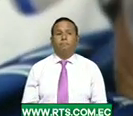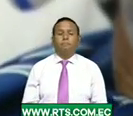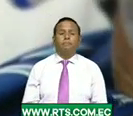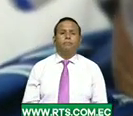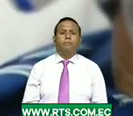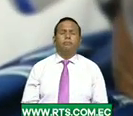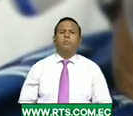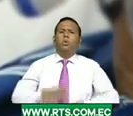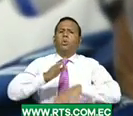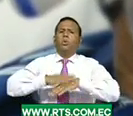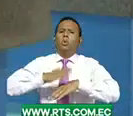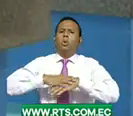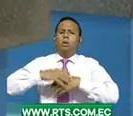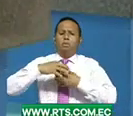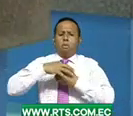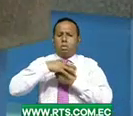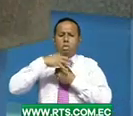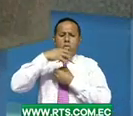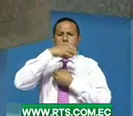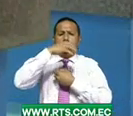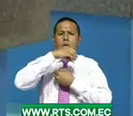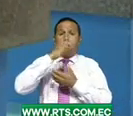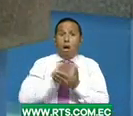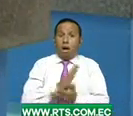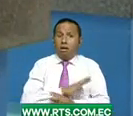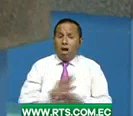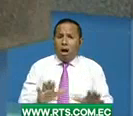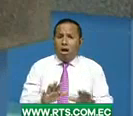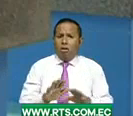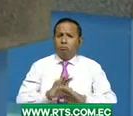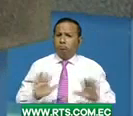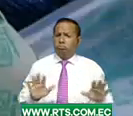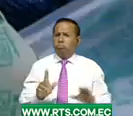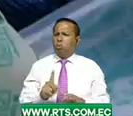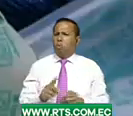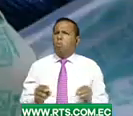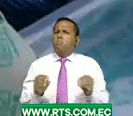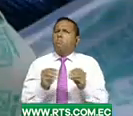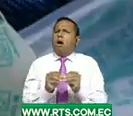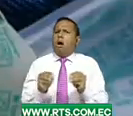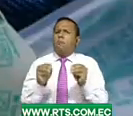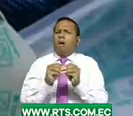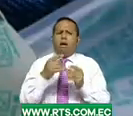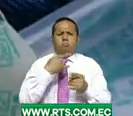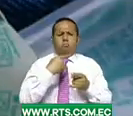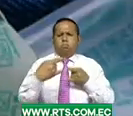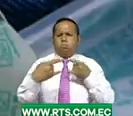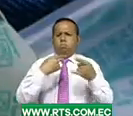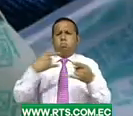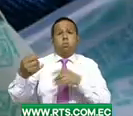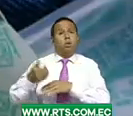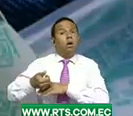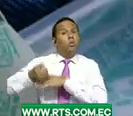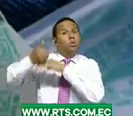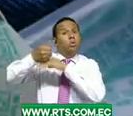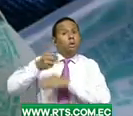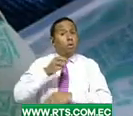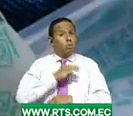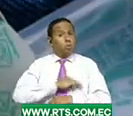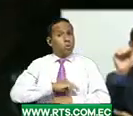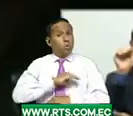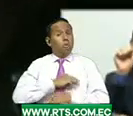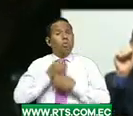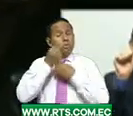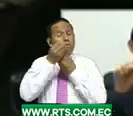Que la pandemia aún no se ha terminado y que se han presentado más casos de COVID-19 es lo que explican las autoridades del municipio.